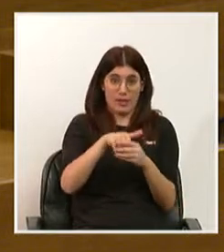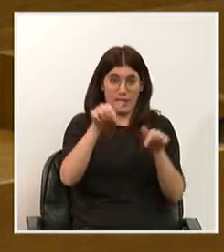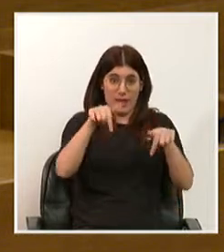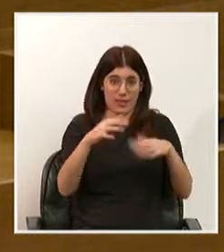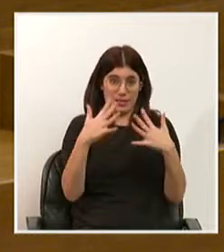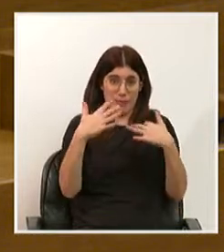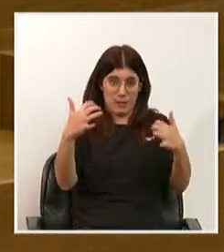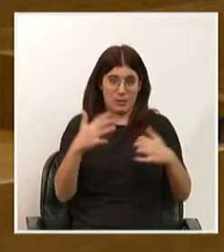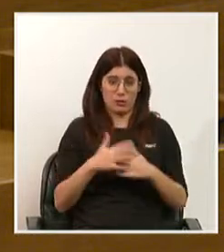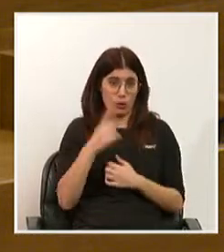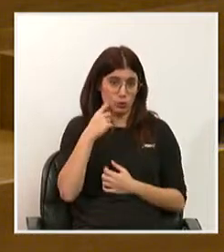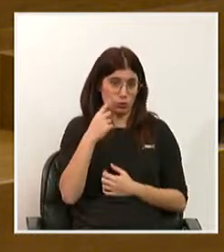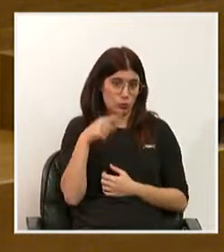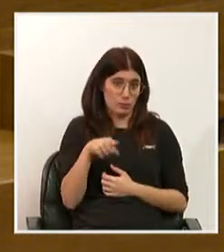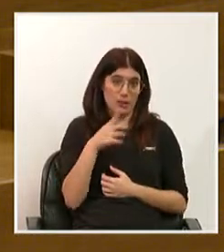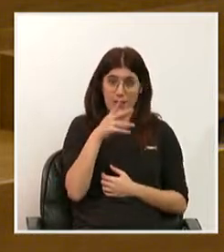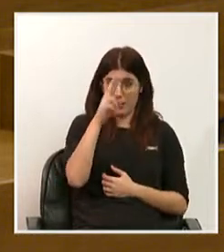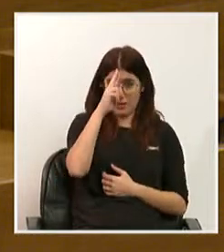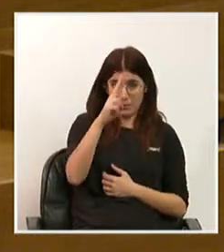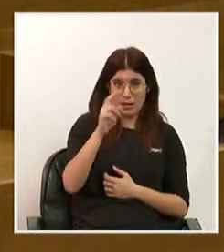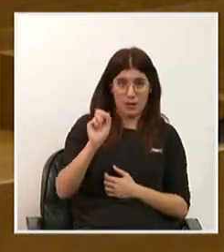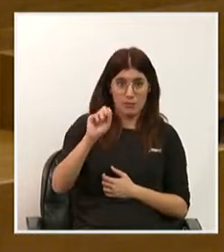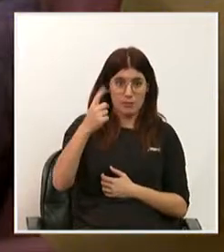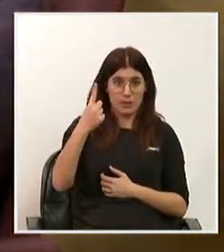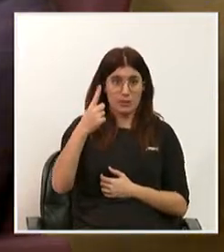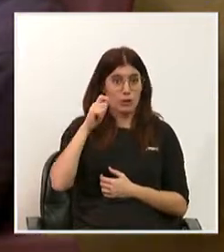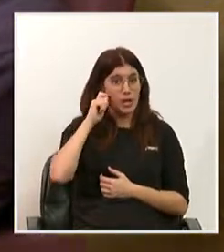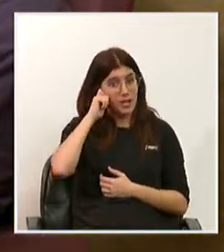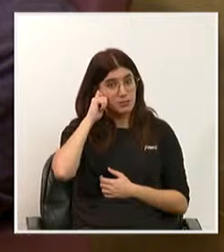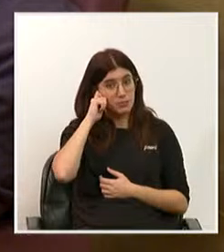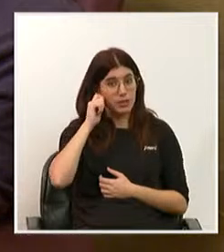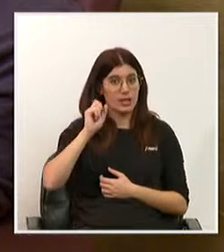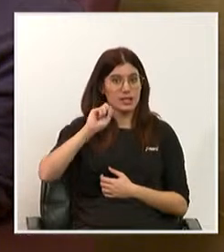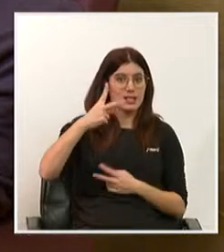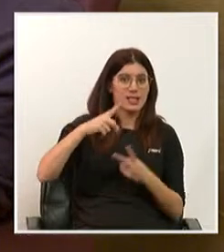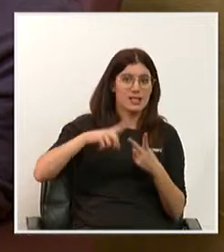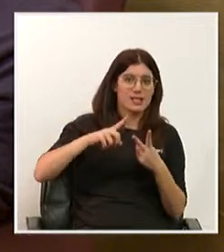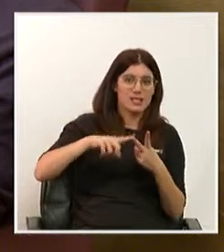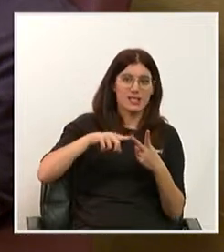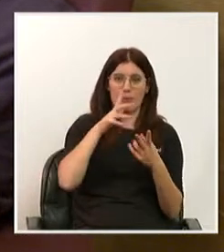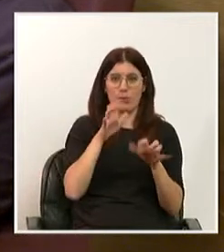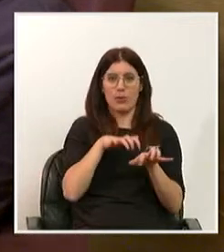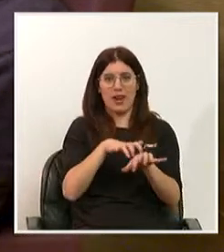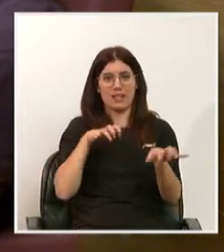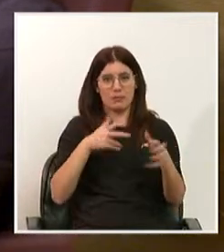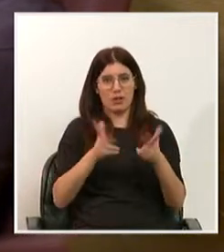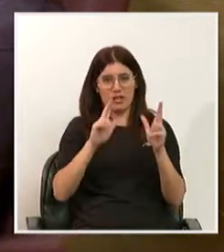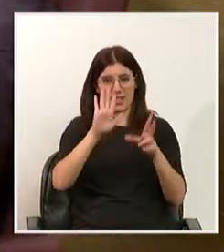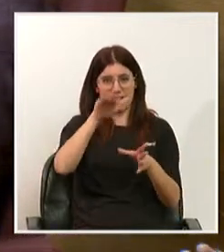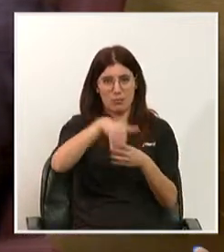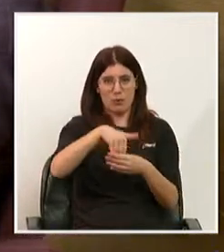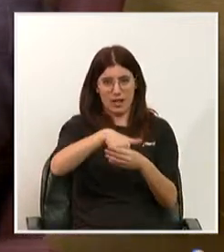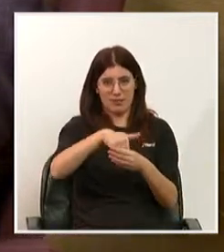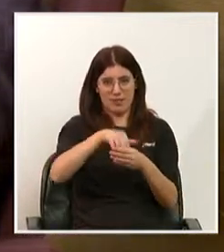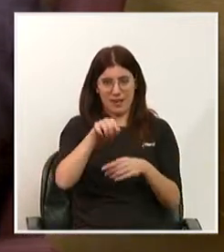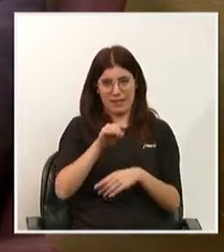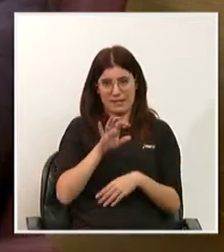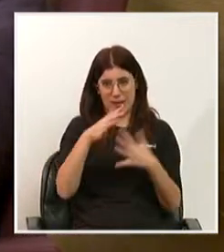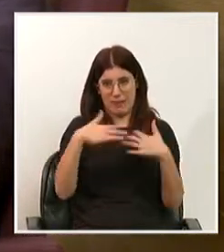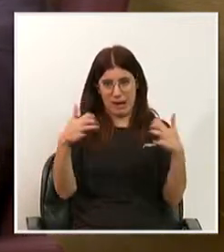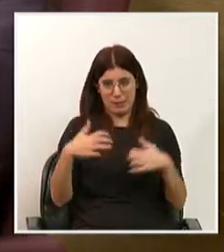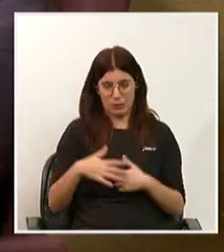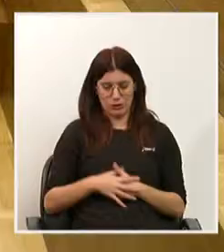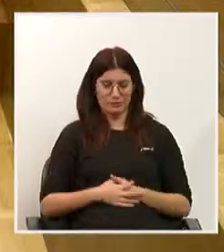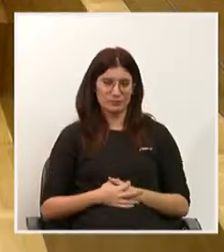parlamento y a respetar primero a las mujeres y segundo a las mayorías democráticas de este